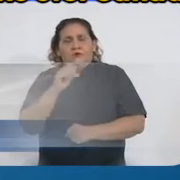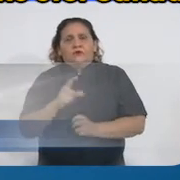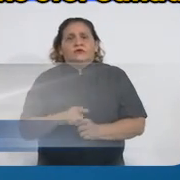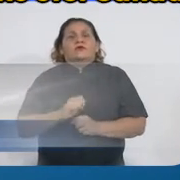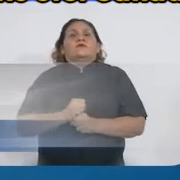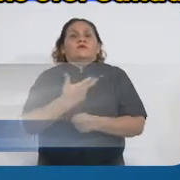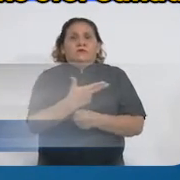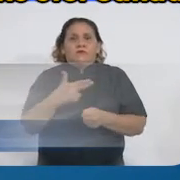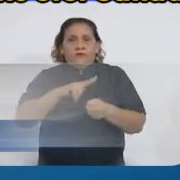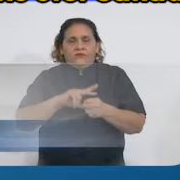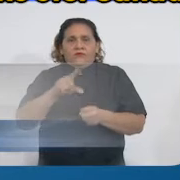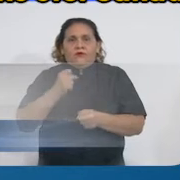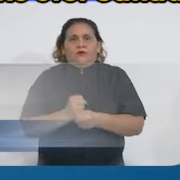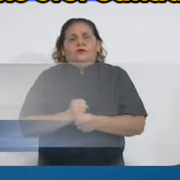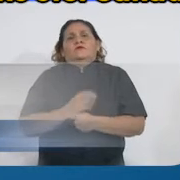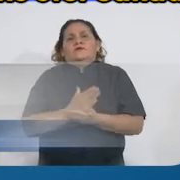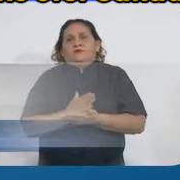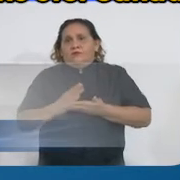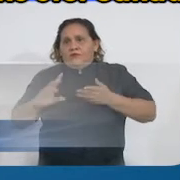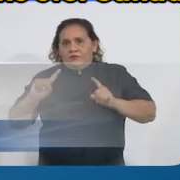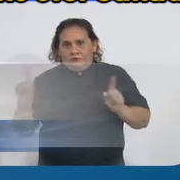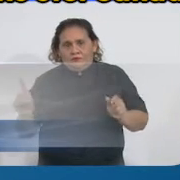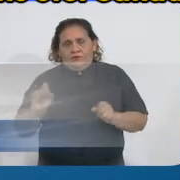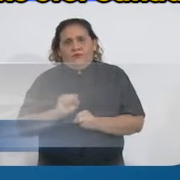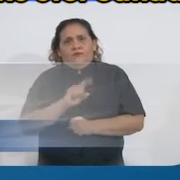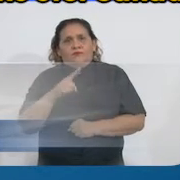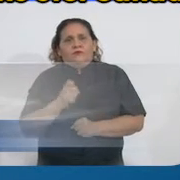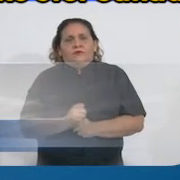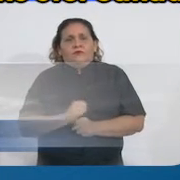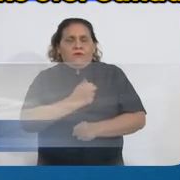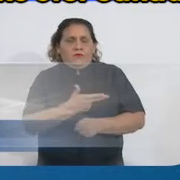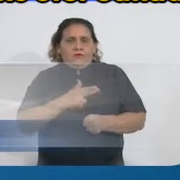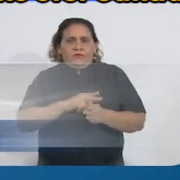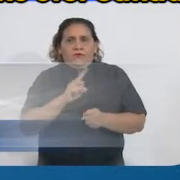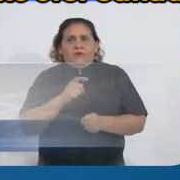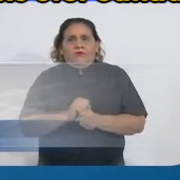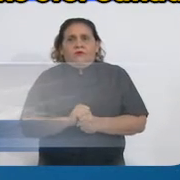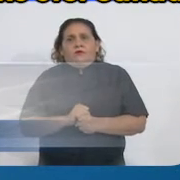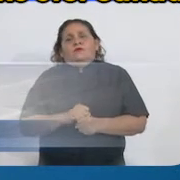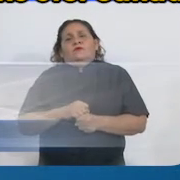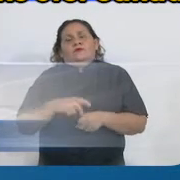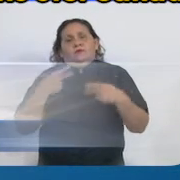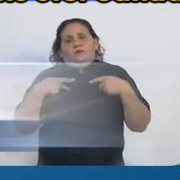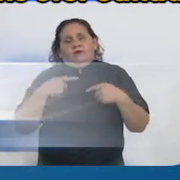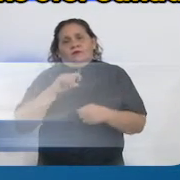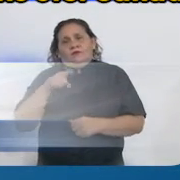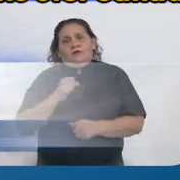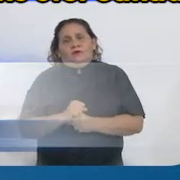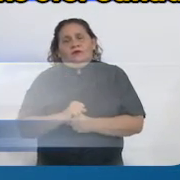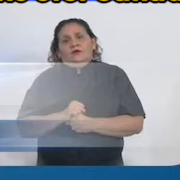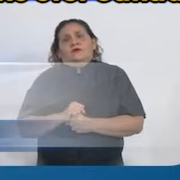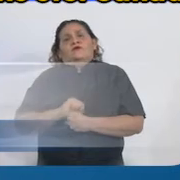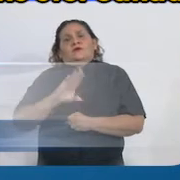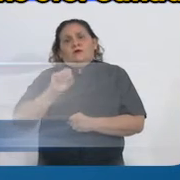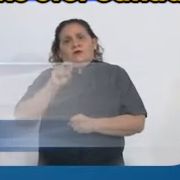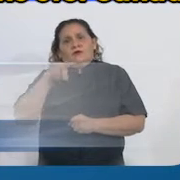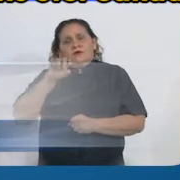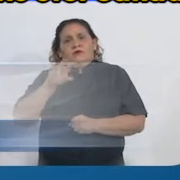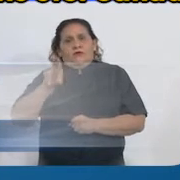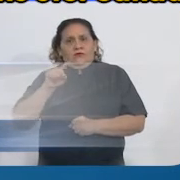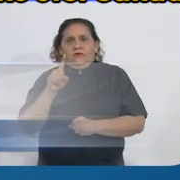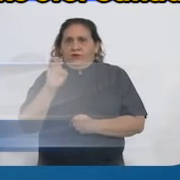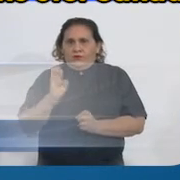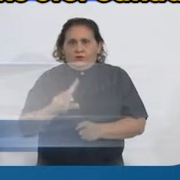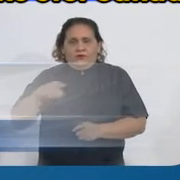pero estables. El rango de edad de los casos confirmados es de 17 a 78 años. La Secretaría de Salud exhorta a quedarse en casa, ya que así